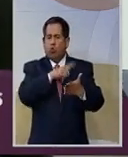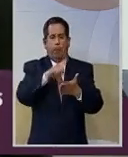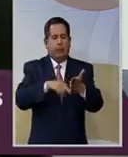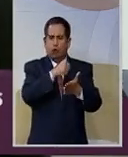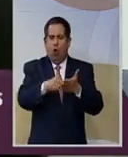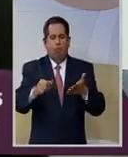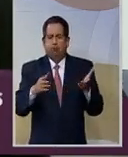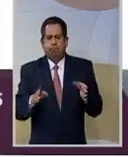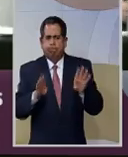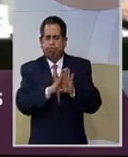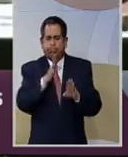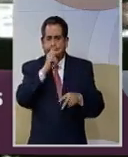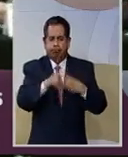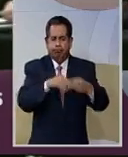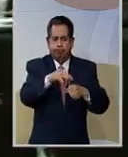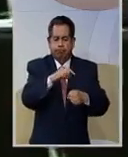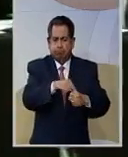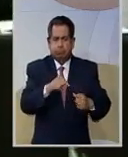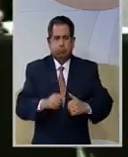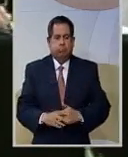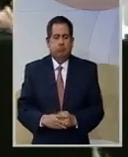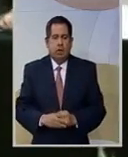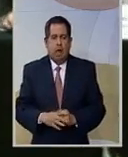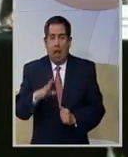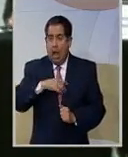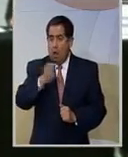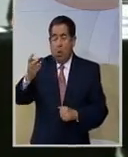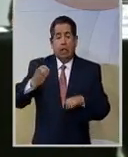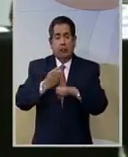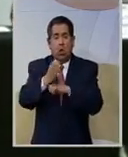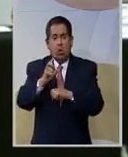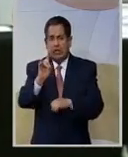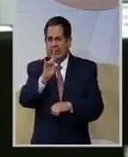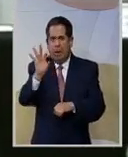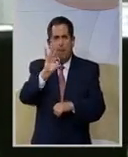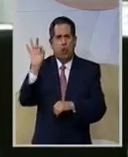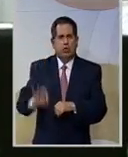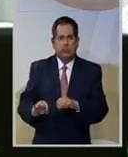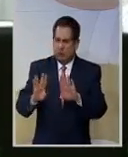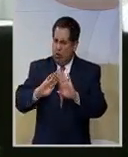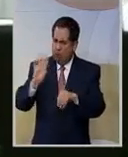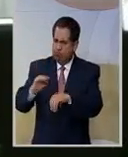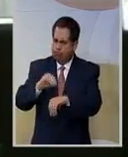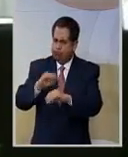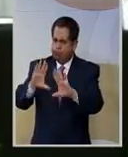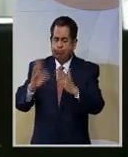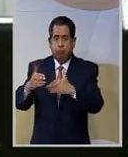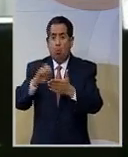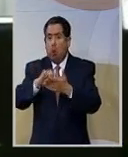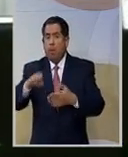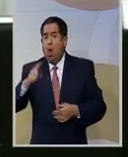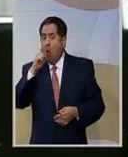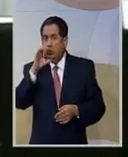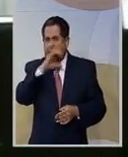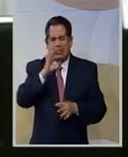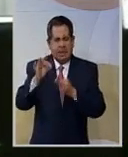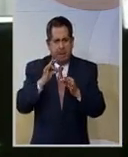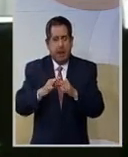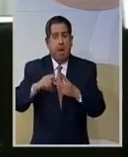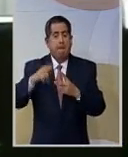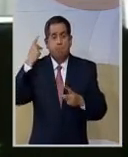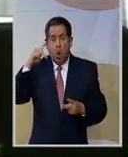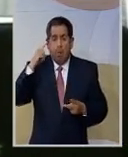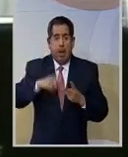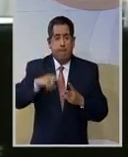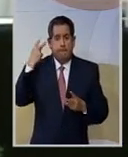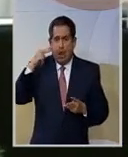de la votación. Hay estados en donde tenemos el 100% de la instalación, como es el caso de Aguascalientes, Puebla y